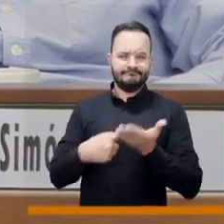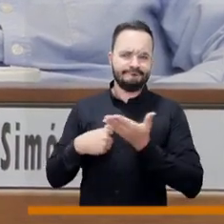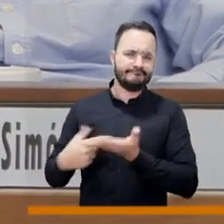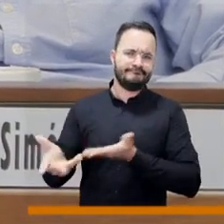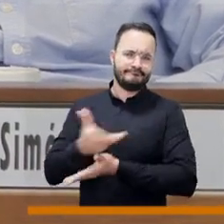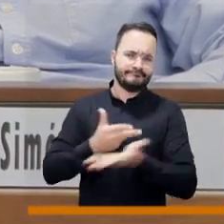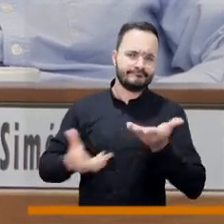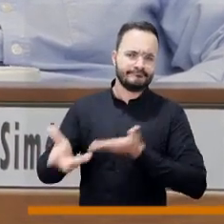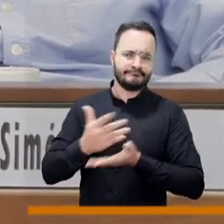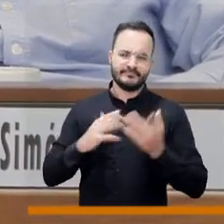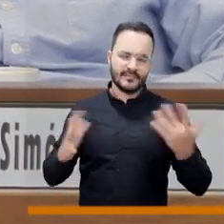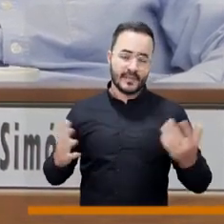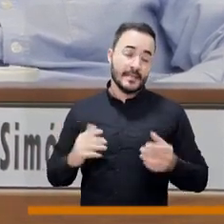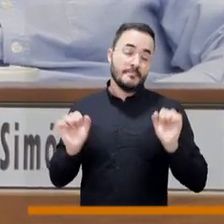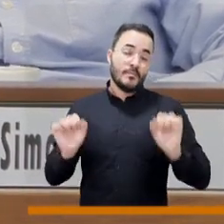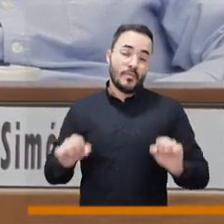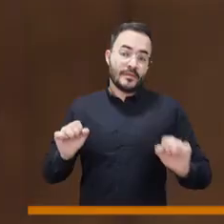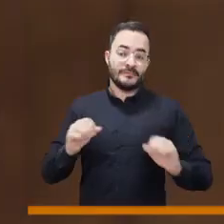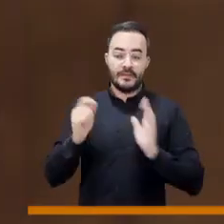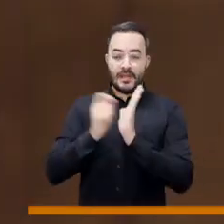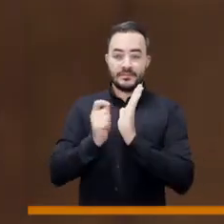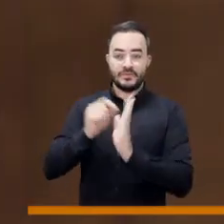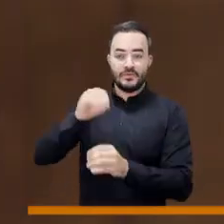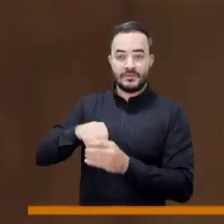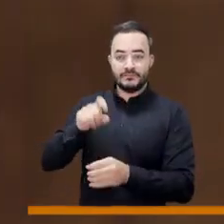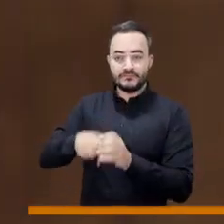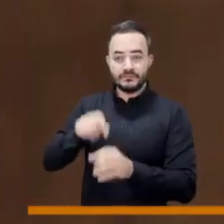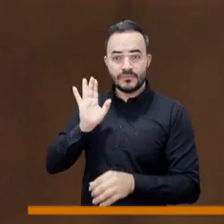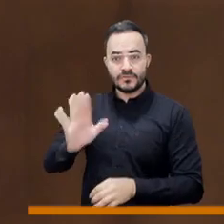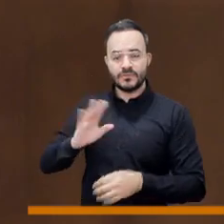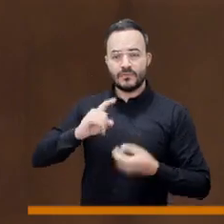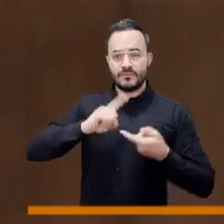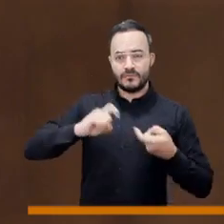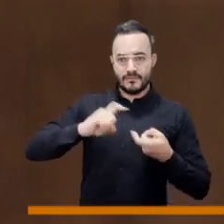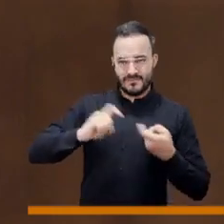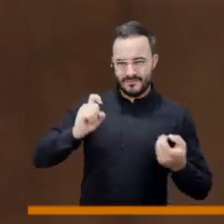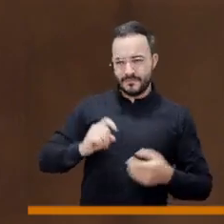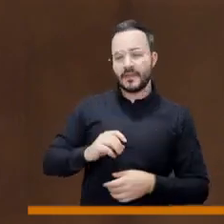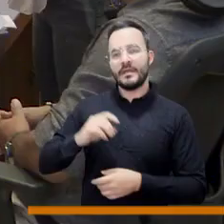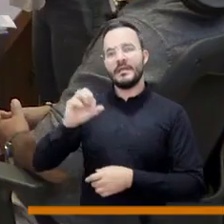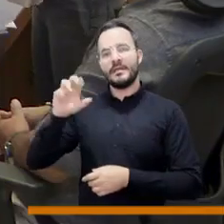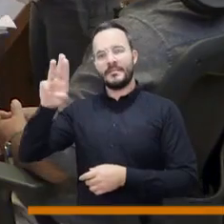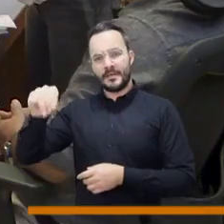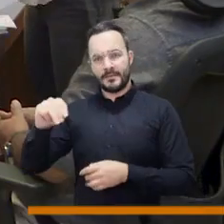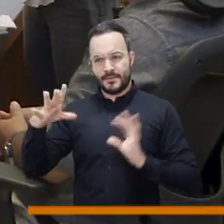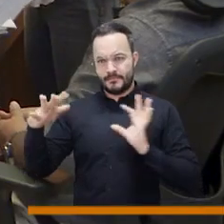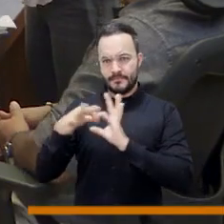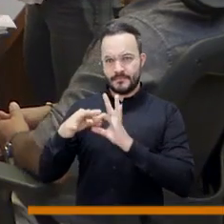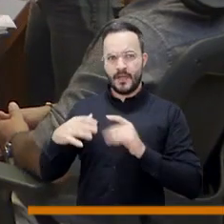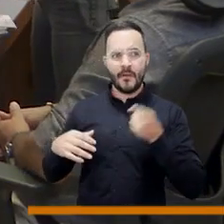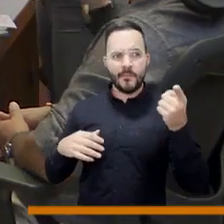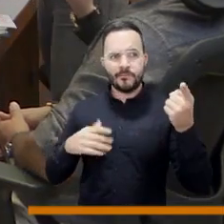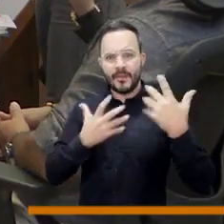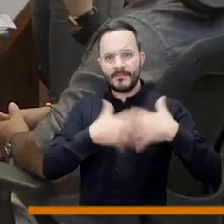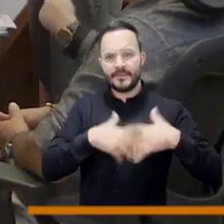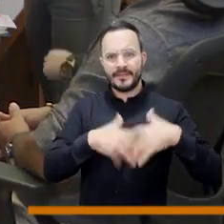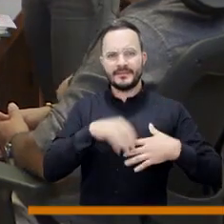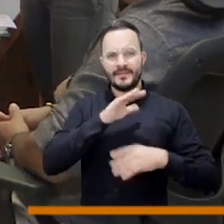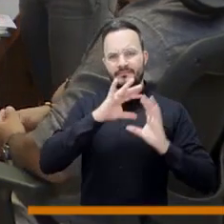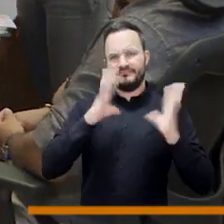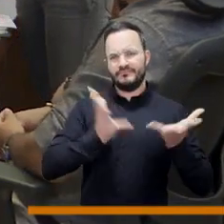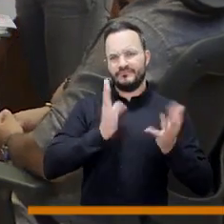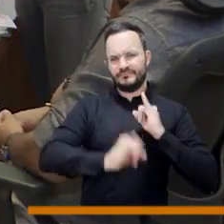el Consejo de Medellín es lo que tiene que ver con la posible negociación de las acciones y la participación de EPM en la